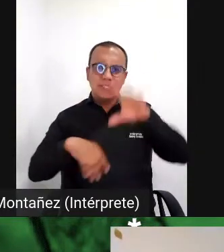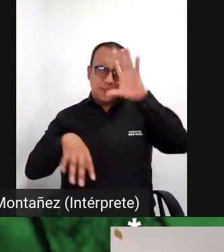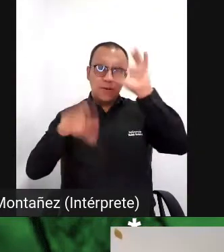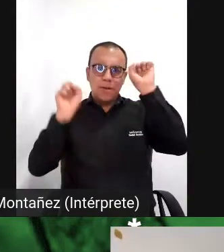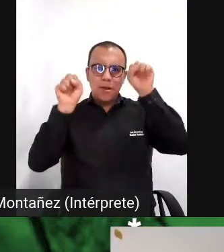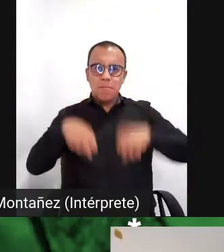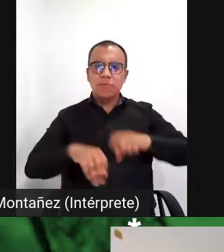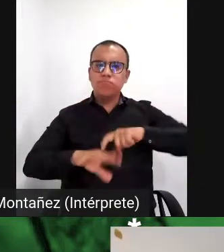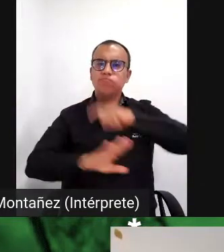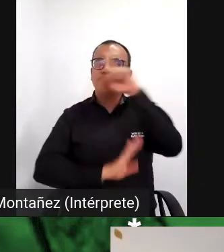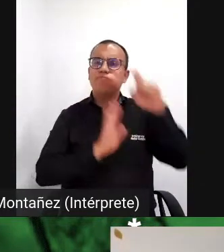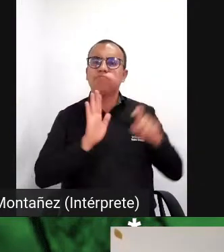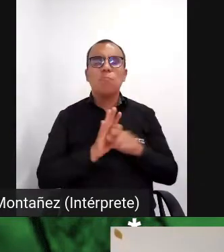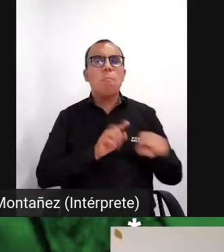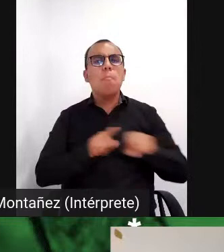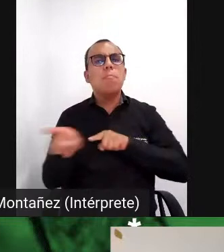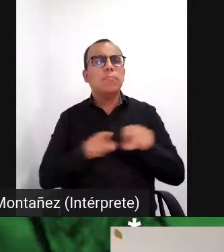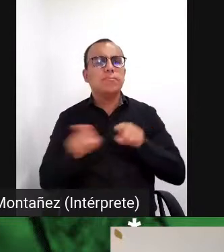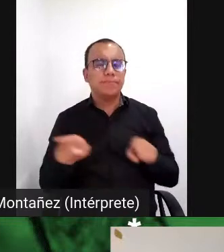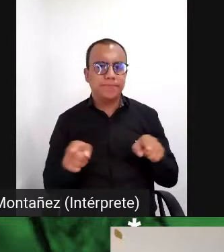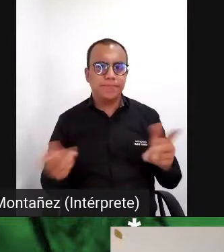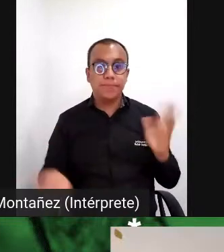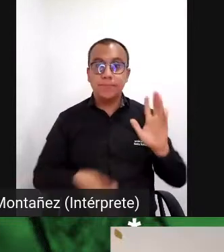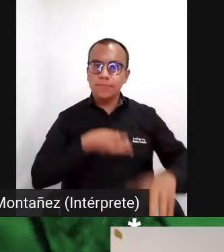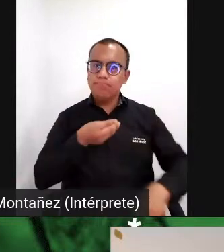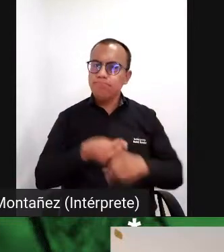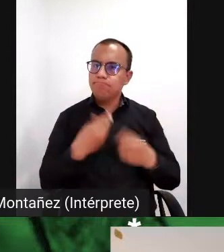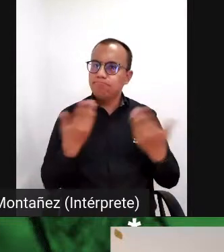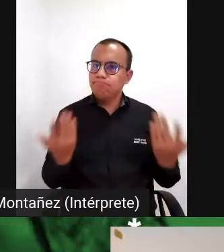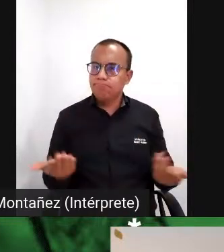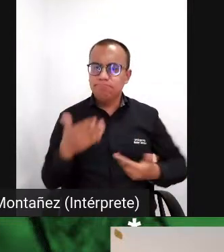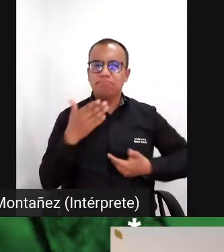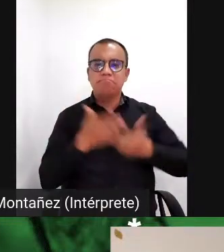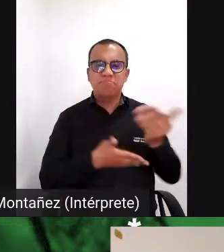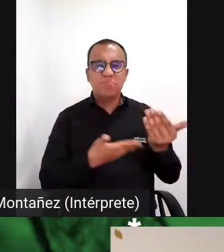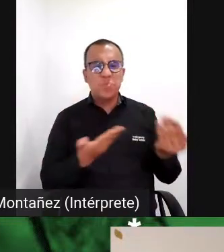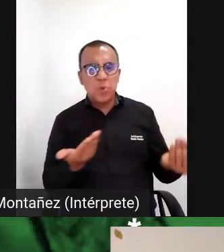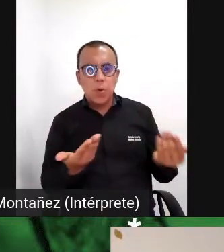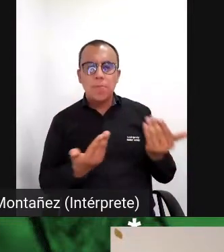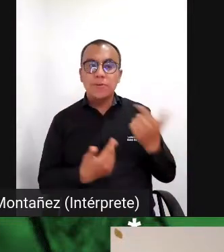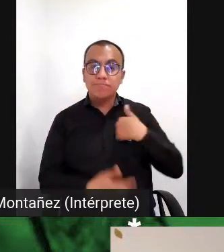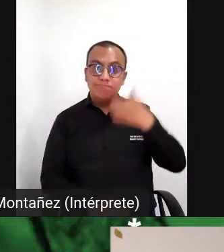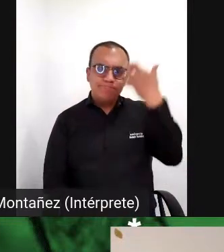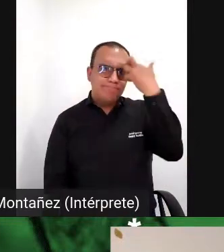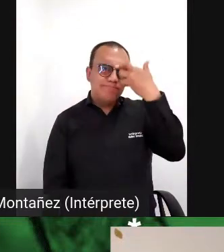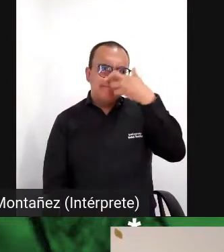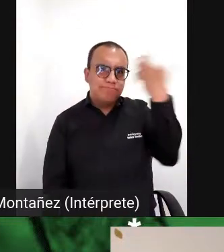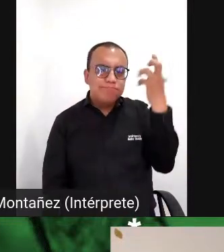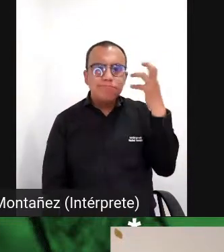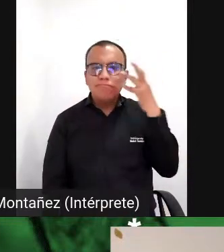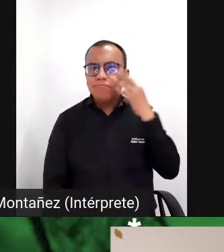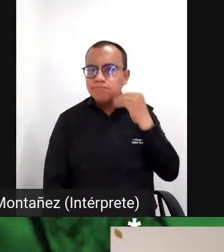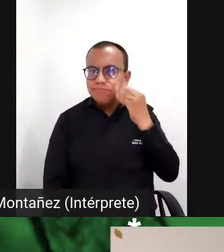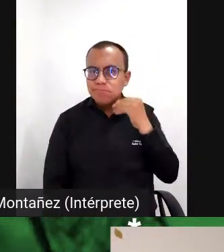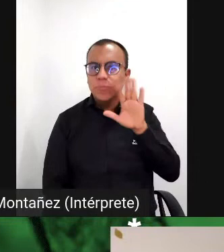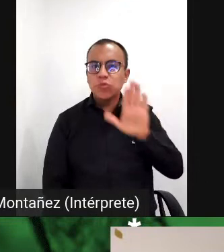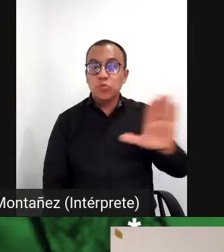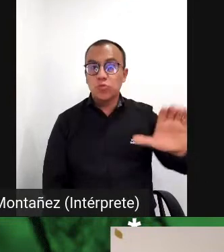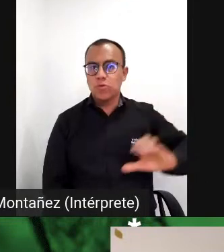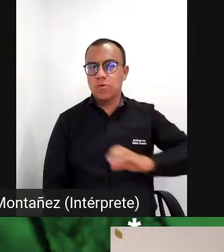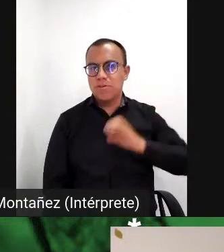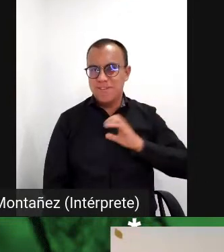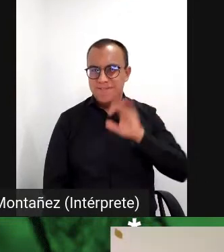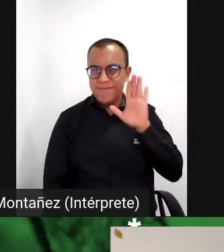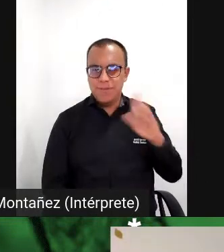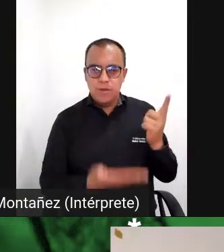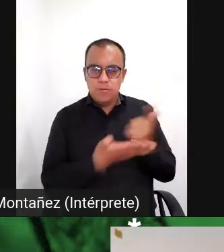mundo. Y acudimos, digamos, como a una de las experticias que ha caracterizado los libros de La Silueta